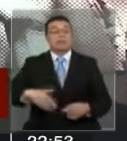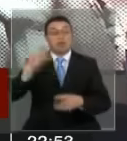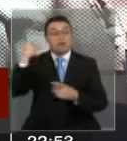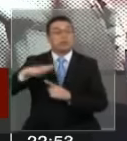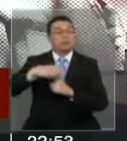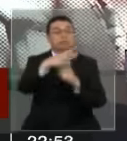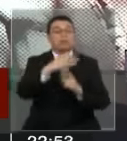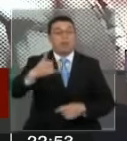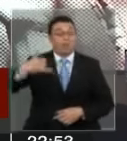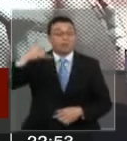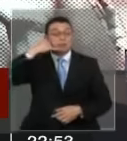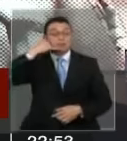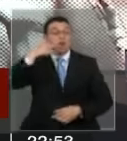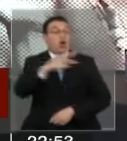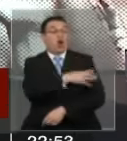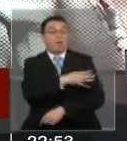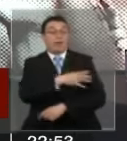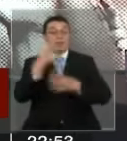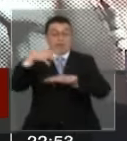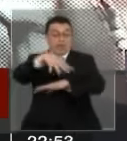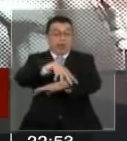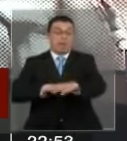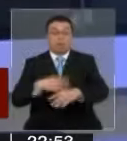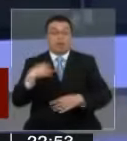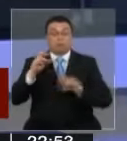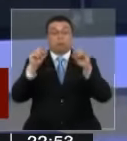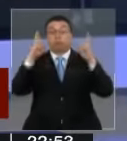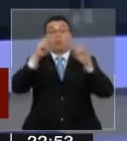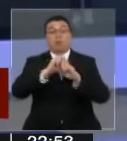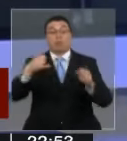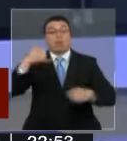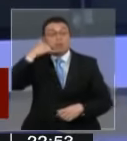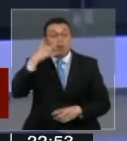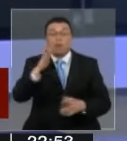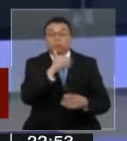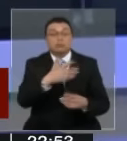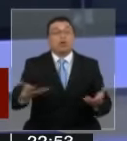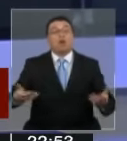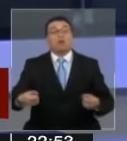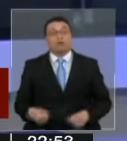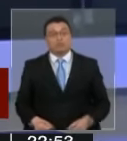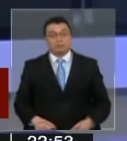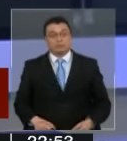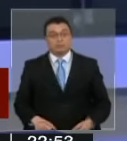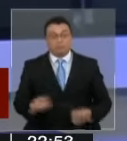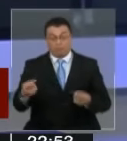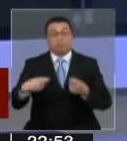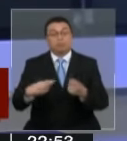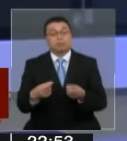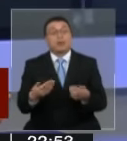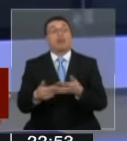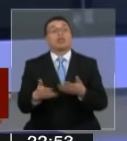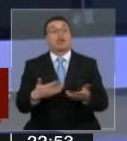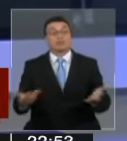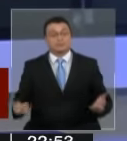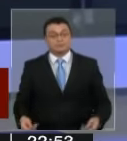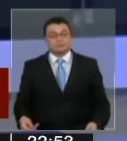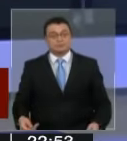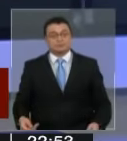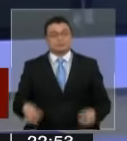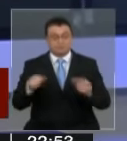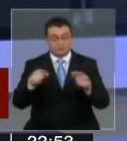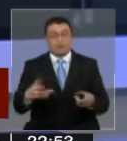un teléfono para despertar al comandante en jefe de la Armada. De la Armada que estaba. No había. Y tiene muy buen dormir. Entonces, yo insisto, si hablamos de seguridad,